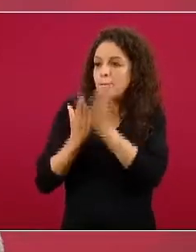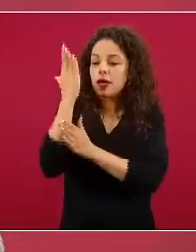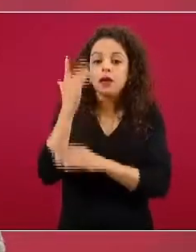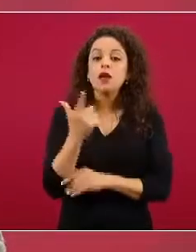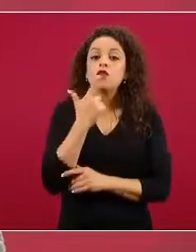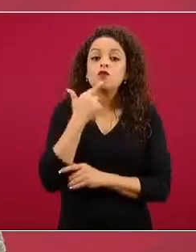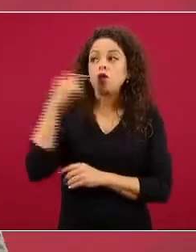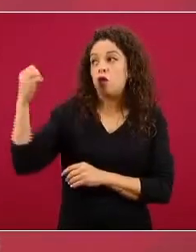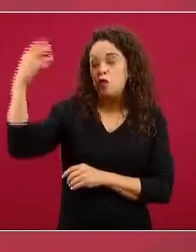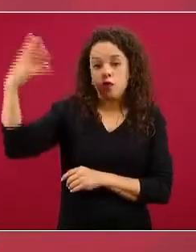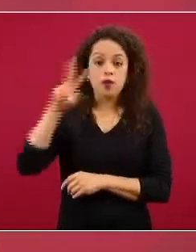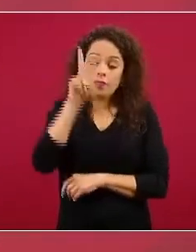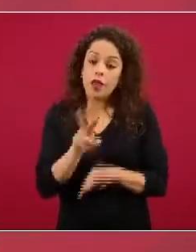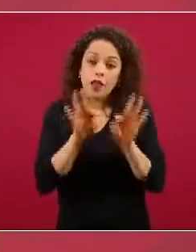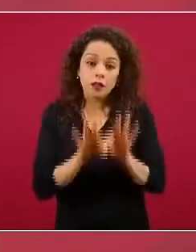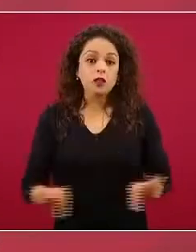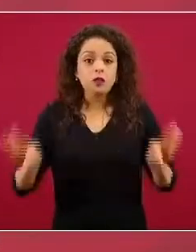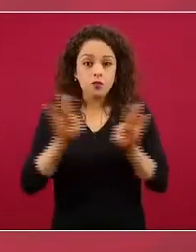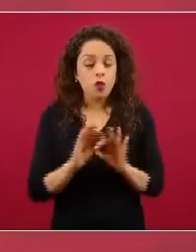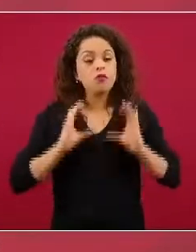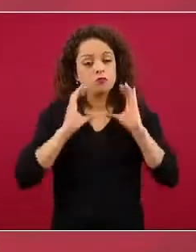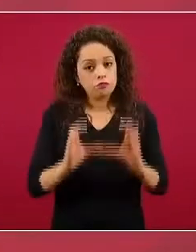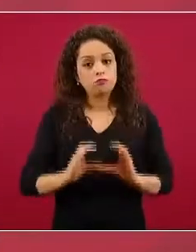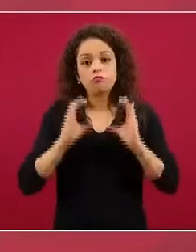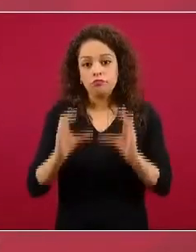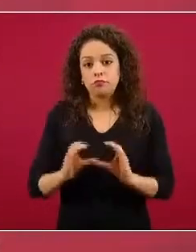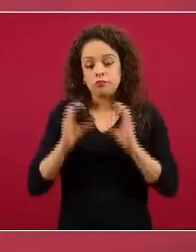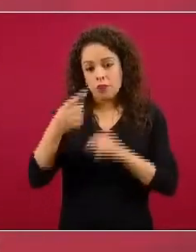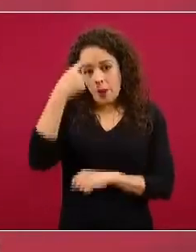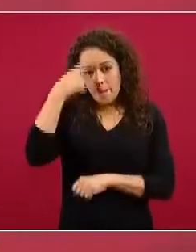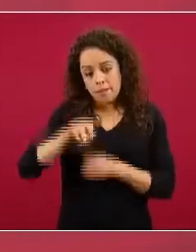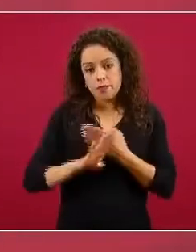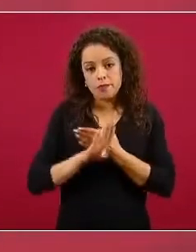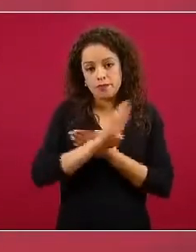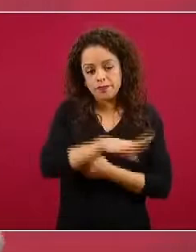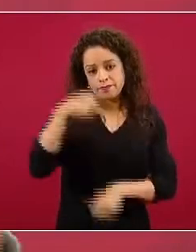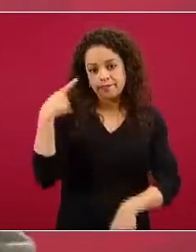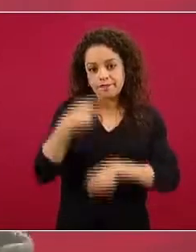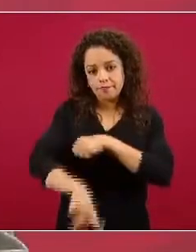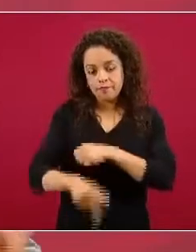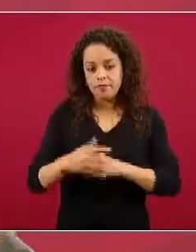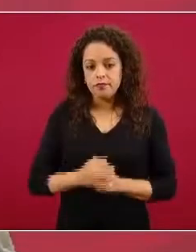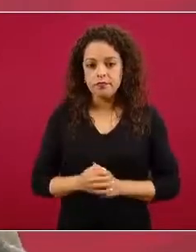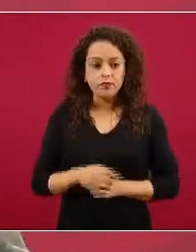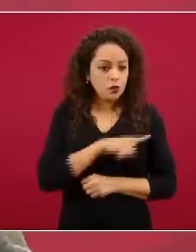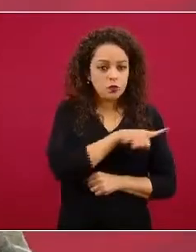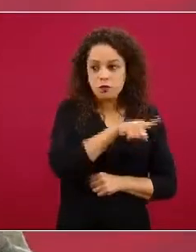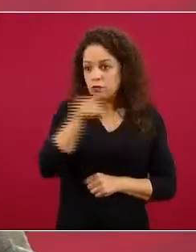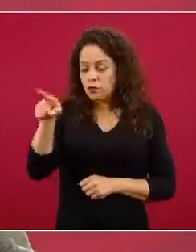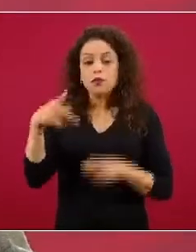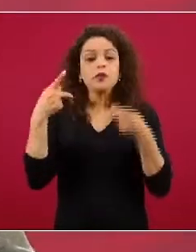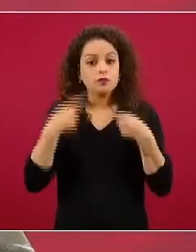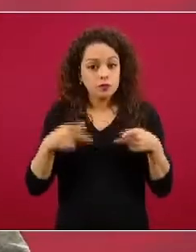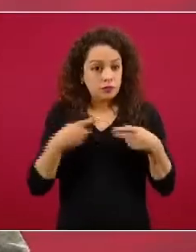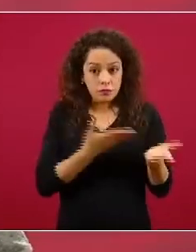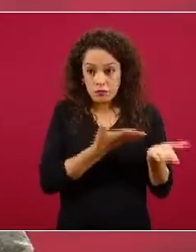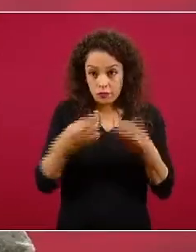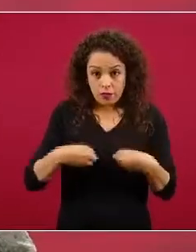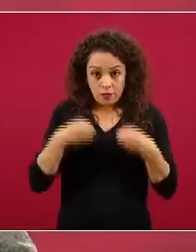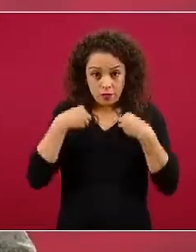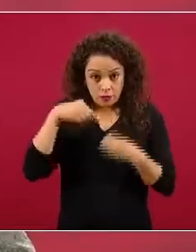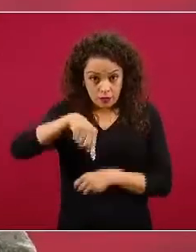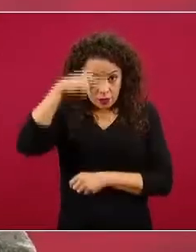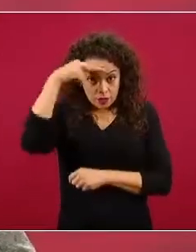es muy importante que tomen las medidas correspondientes para disminuir el riesgo. Usted, como persona que vive en este